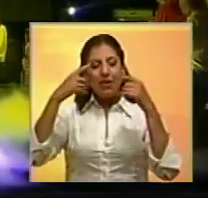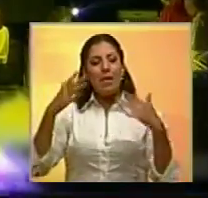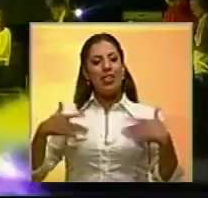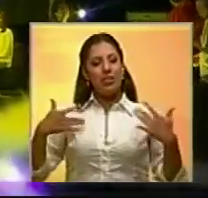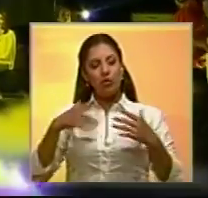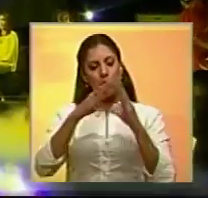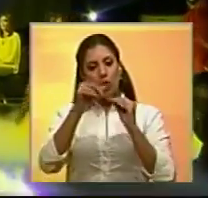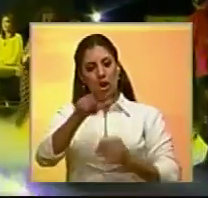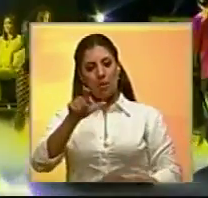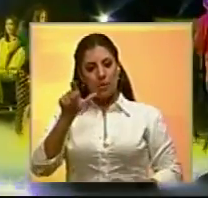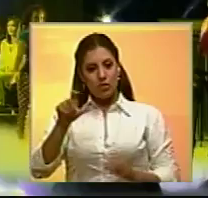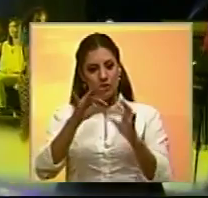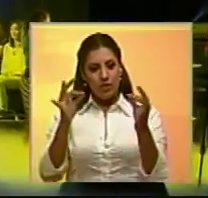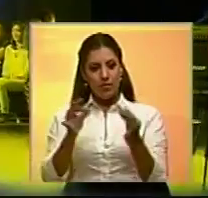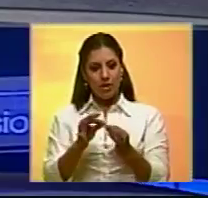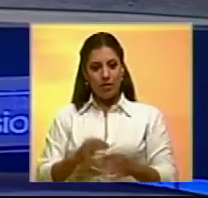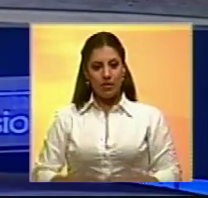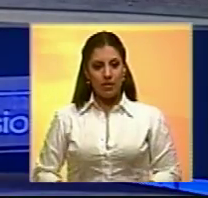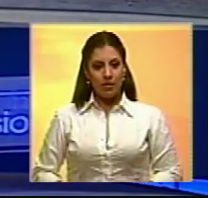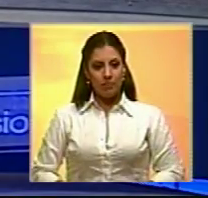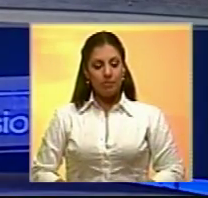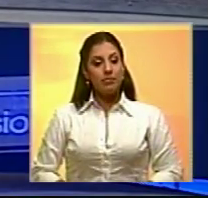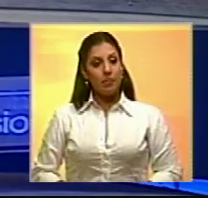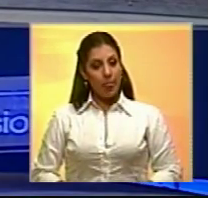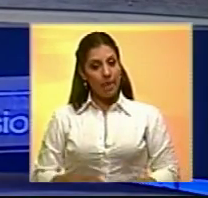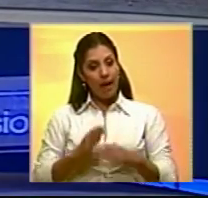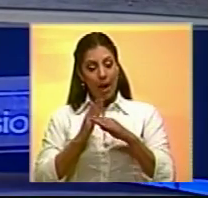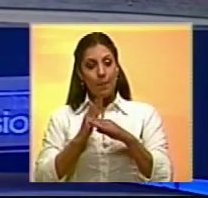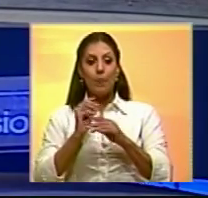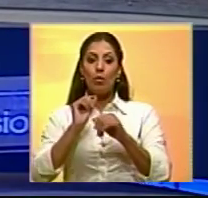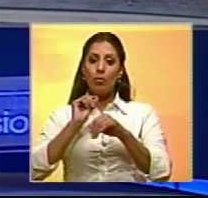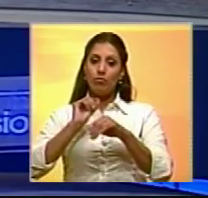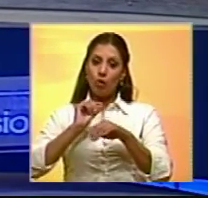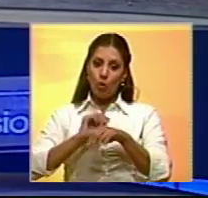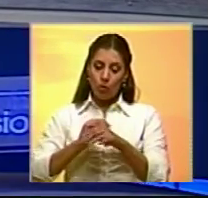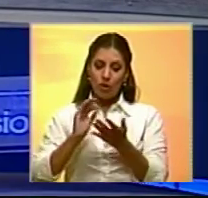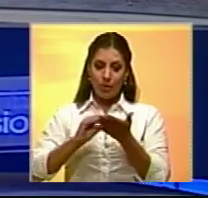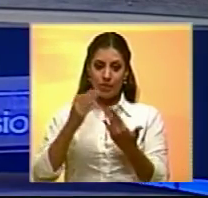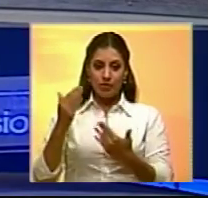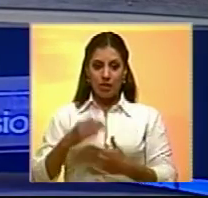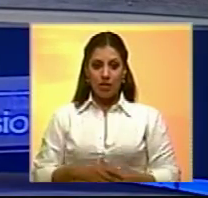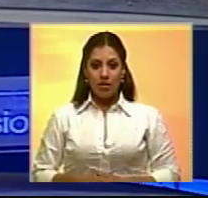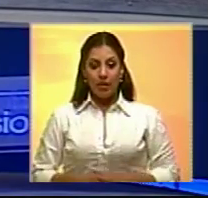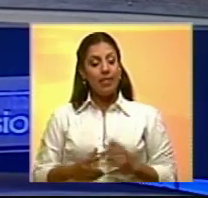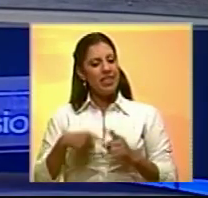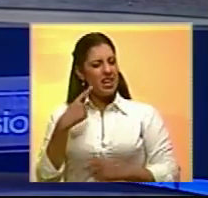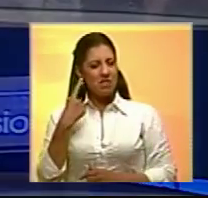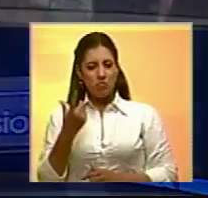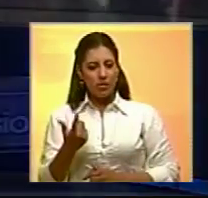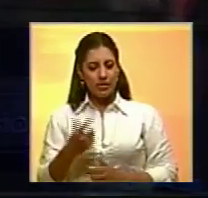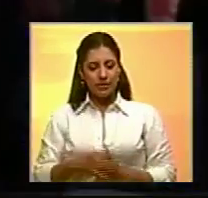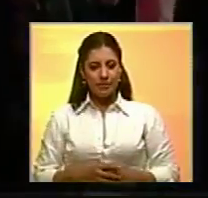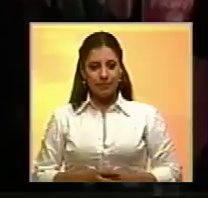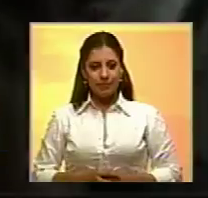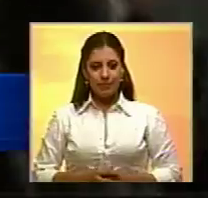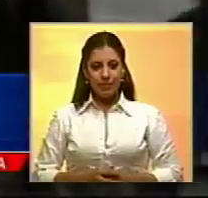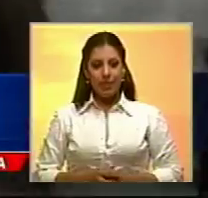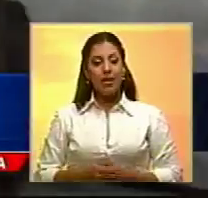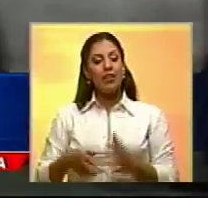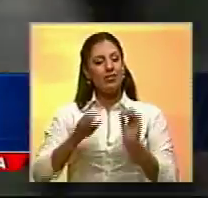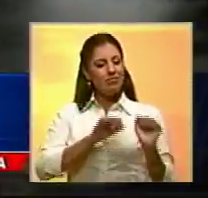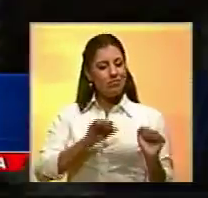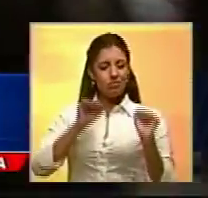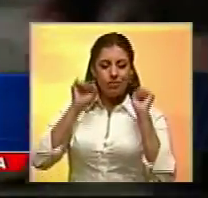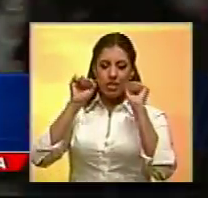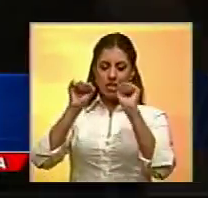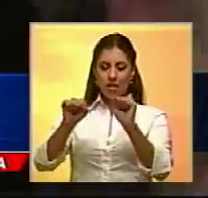disfrute para toda la familia. Amigos, es momento de hacer nuestra primera pausa. Y al regreso,